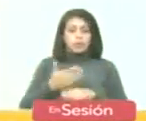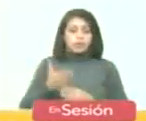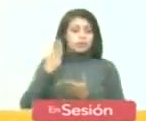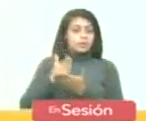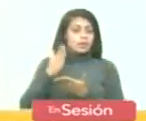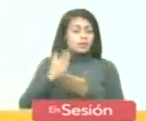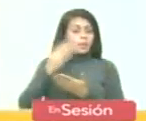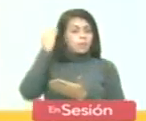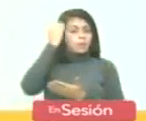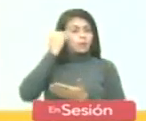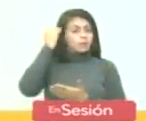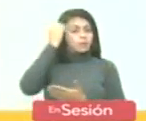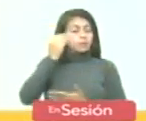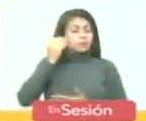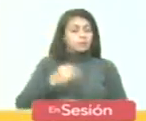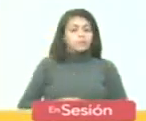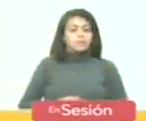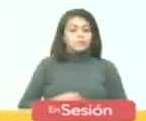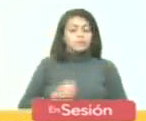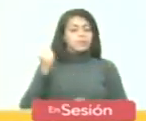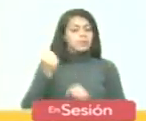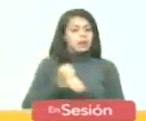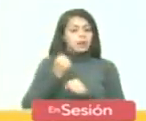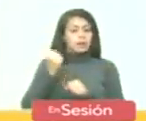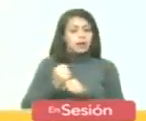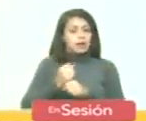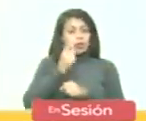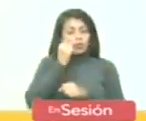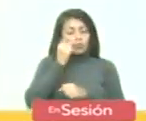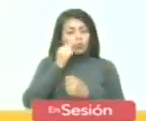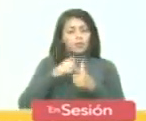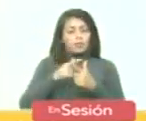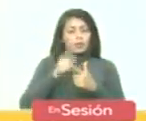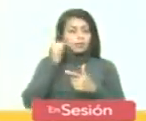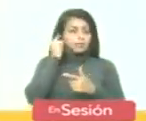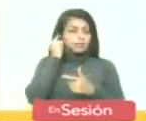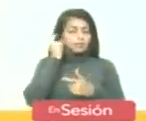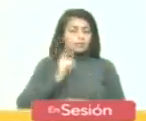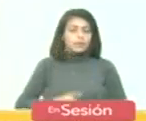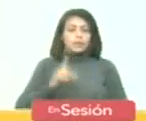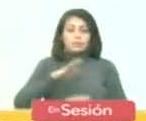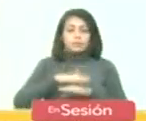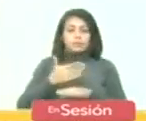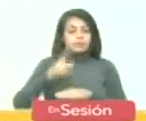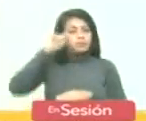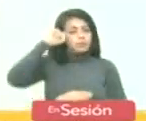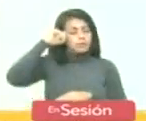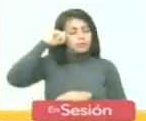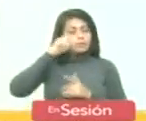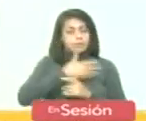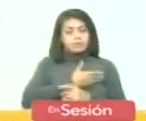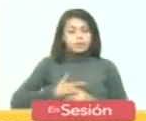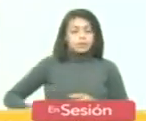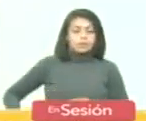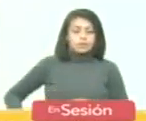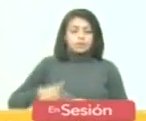está pensando en los trabajadores, en las trabajadoras, porque le recordamos que el